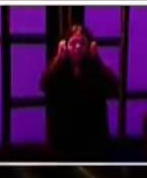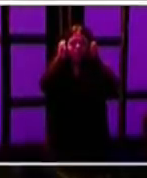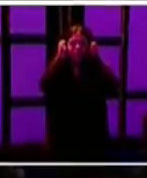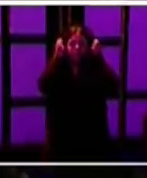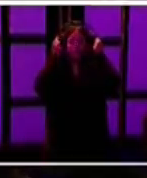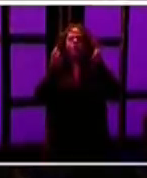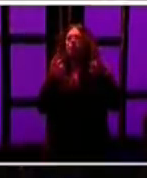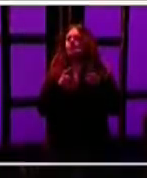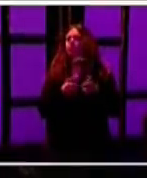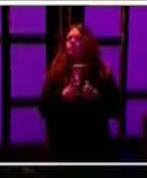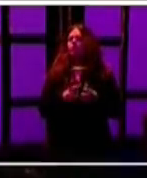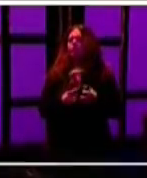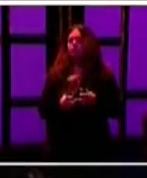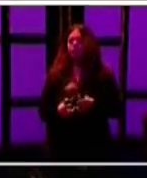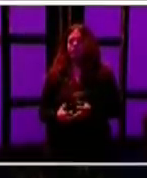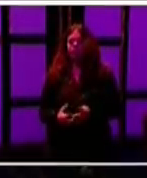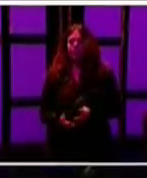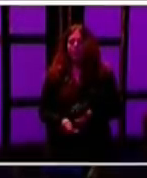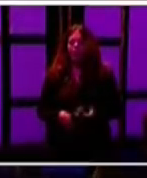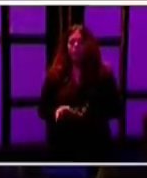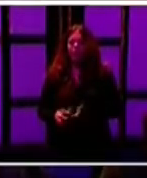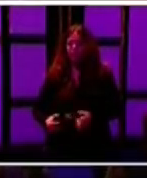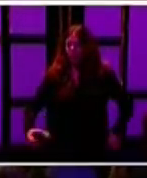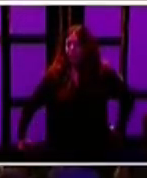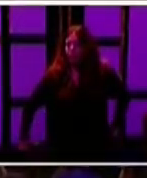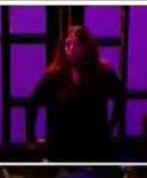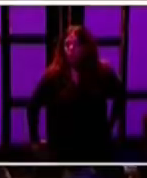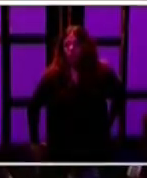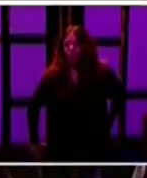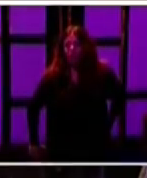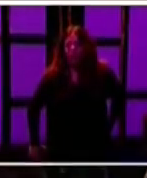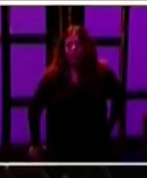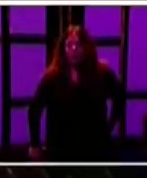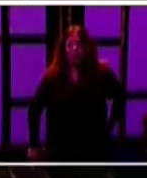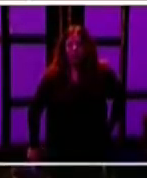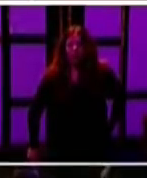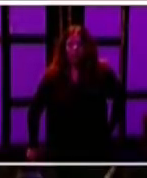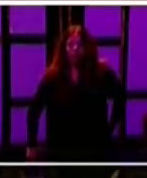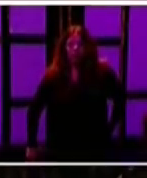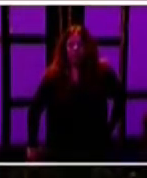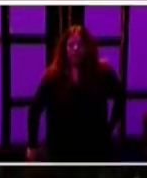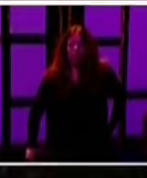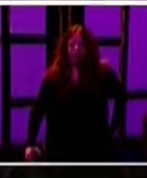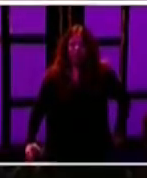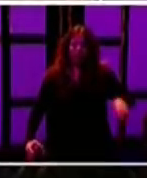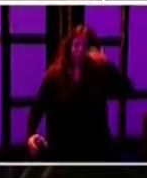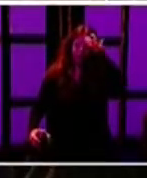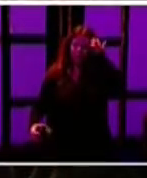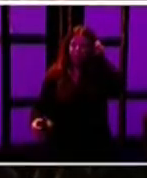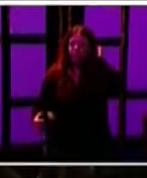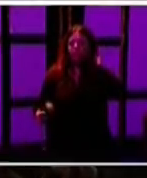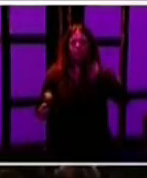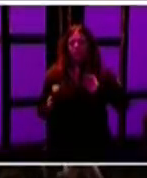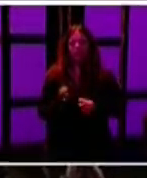el tiempo que ya ha empezado a sonar y les ha tocado, pues eso, estrenar los micros en esta ocasión, precisamente para esta primera fase